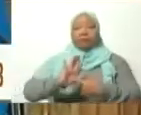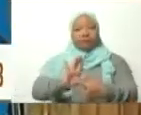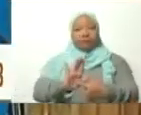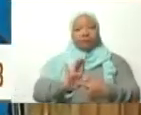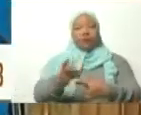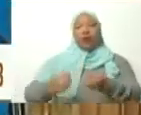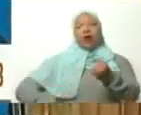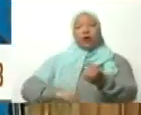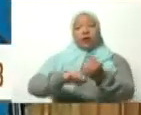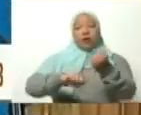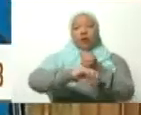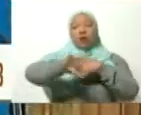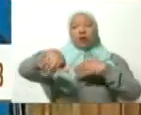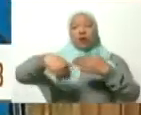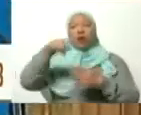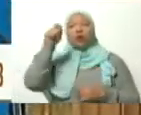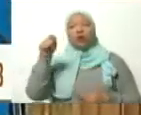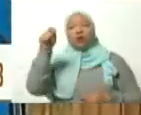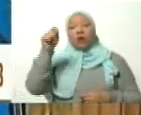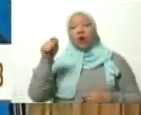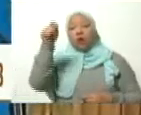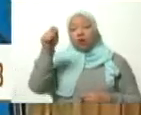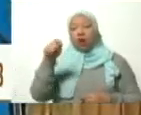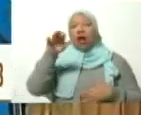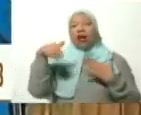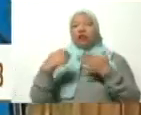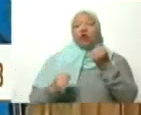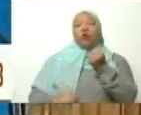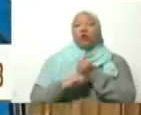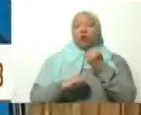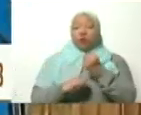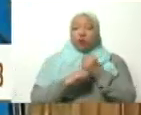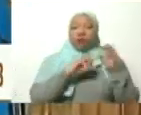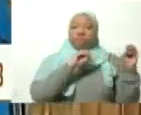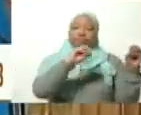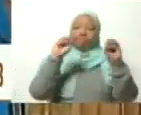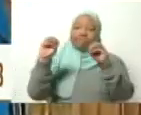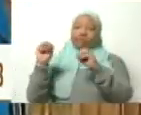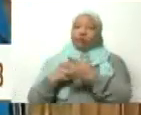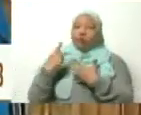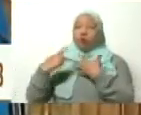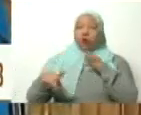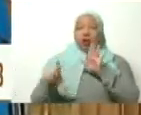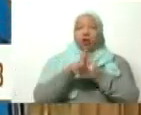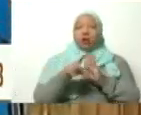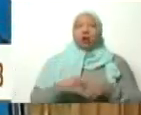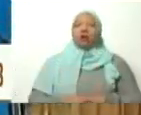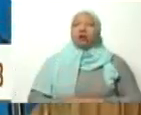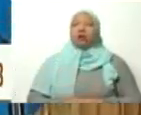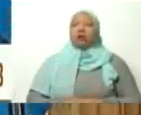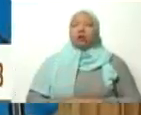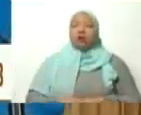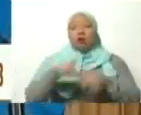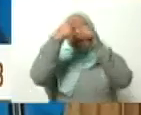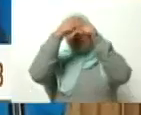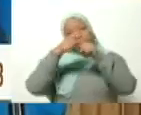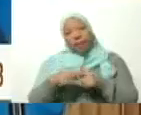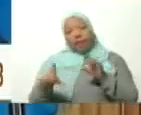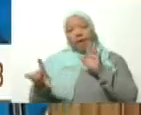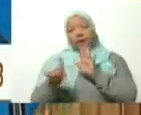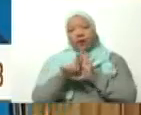el apoyo de este cuerpo parlamentario para aprobar estos proyectos de leyes. Este presupuesto para